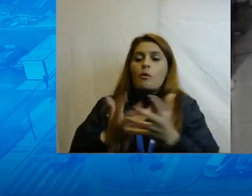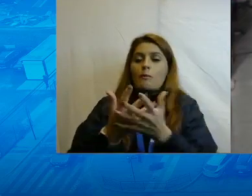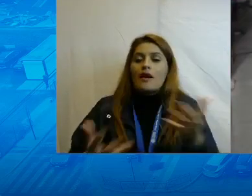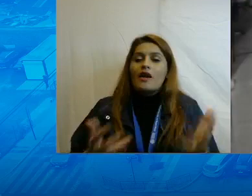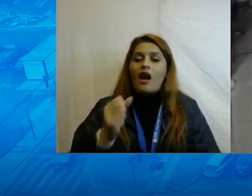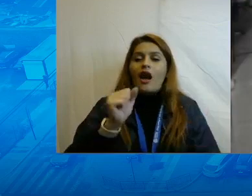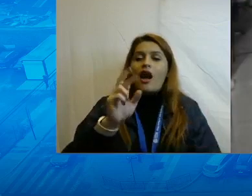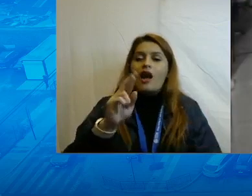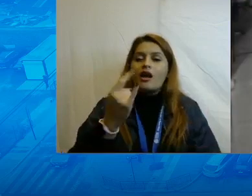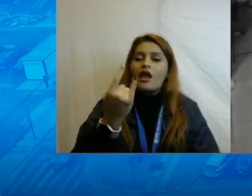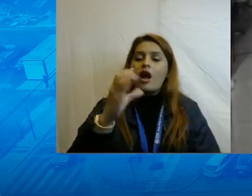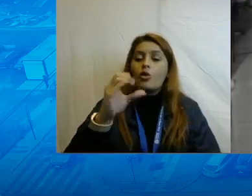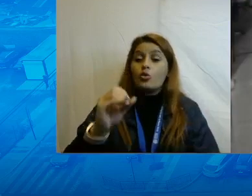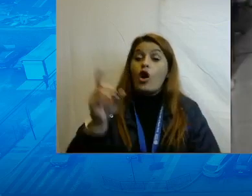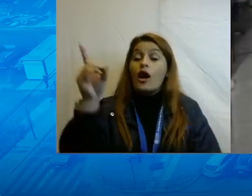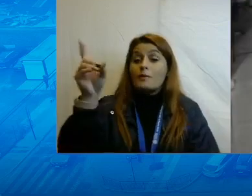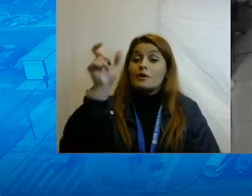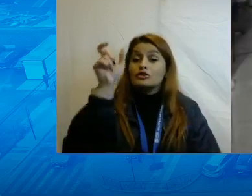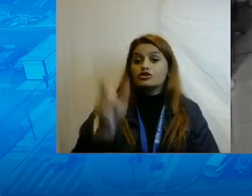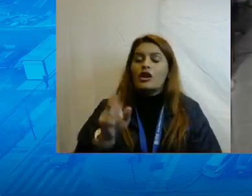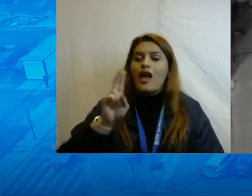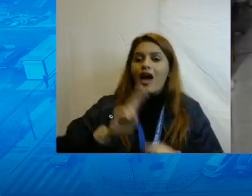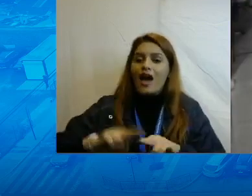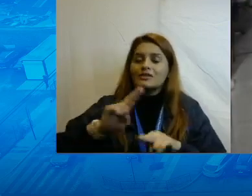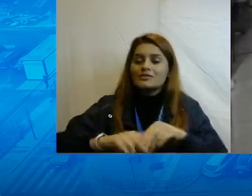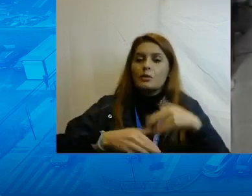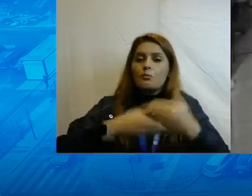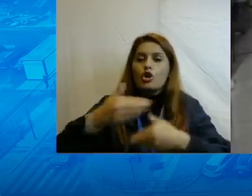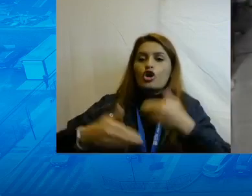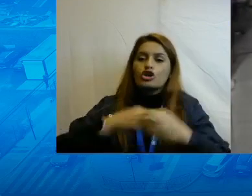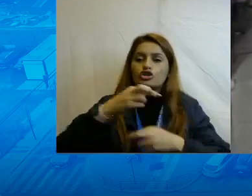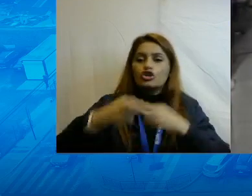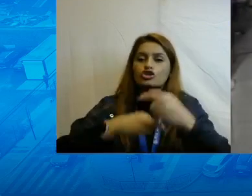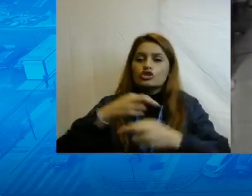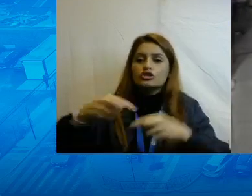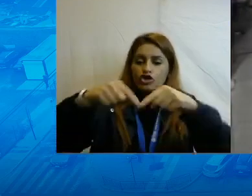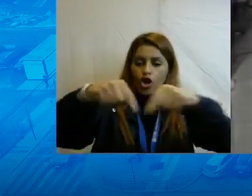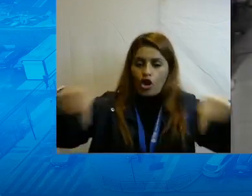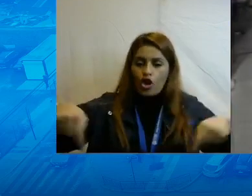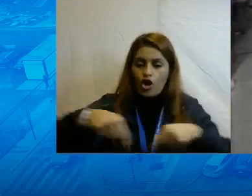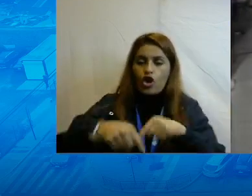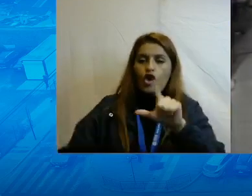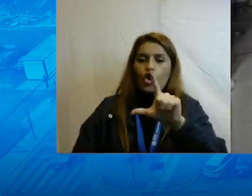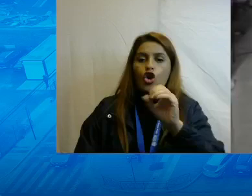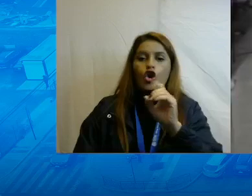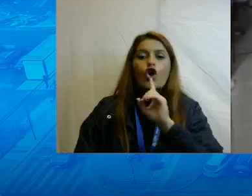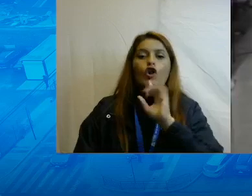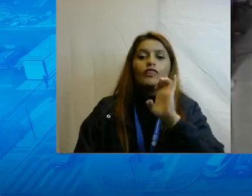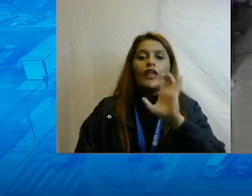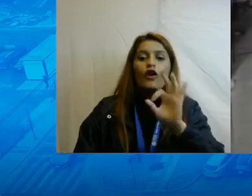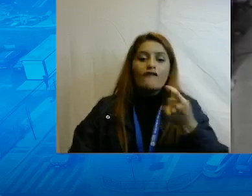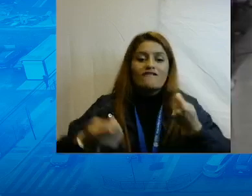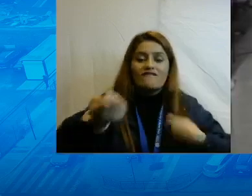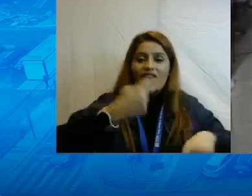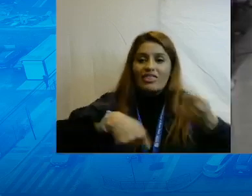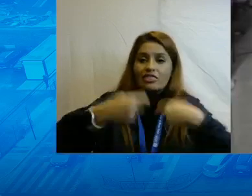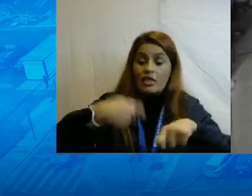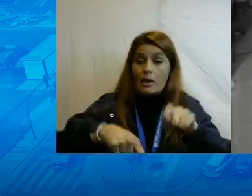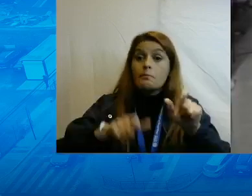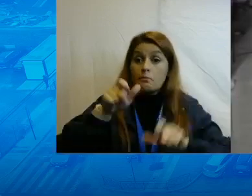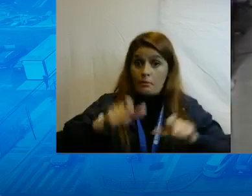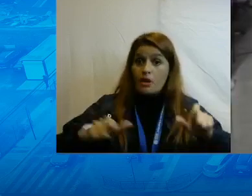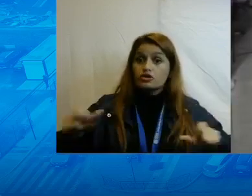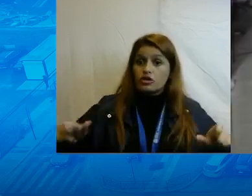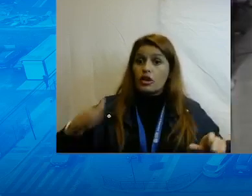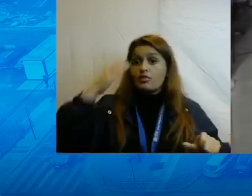Hay algún vecino que está iniciando un proceso de loteo y claramente es irregular, y los vecinos del sector